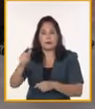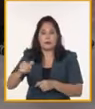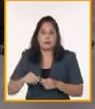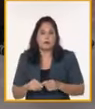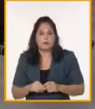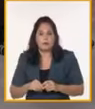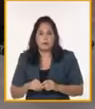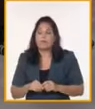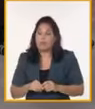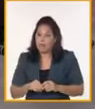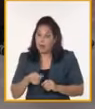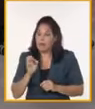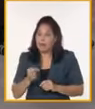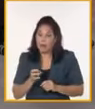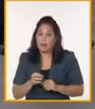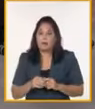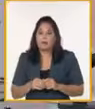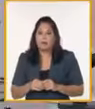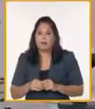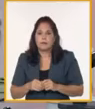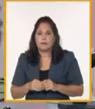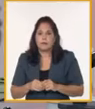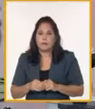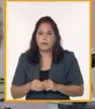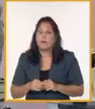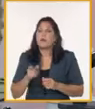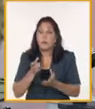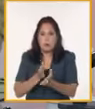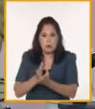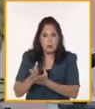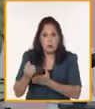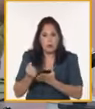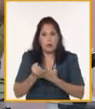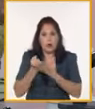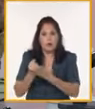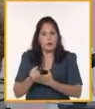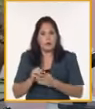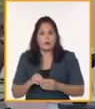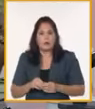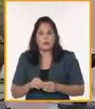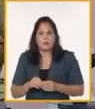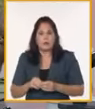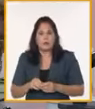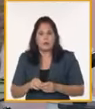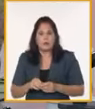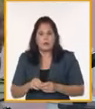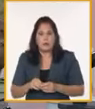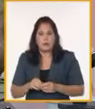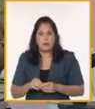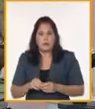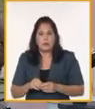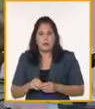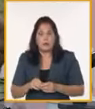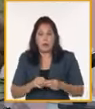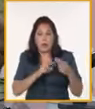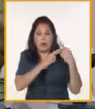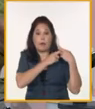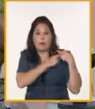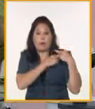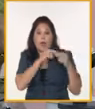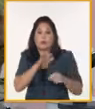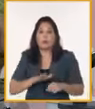se abordaron en los medios de prensa y efectivamente han seguido cooperando pero me interesa muchísimo eso que usted decía de la responsabilidad social porque